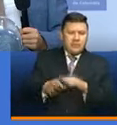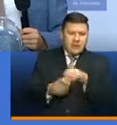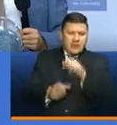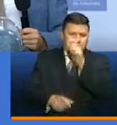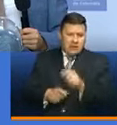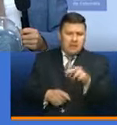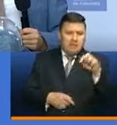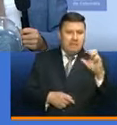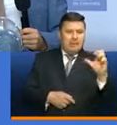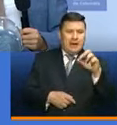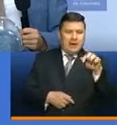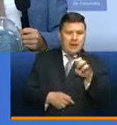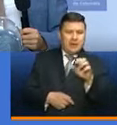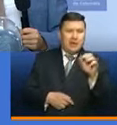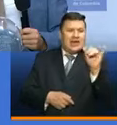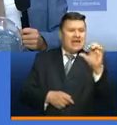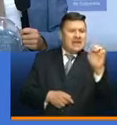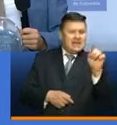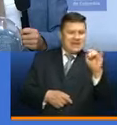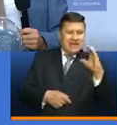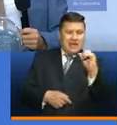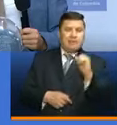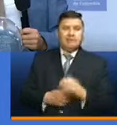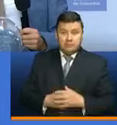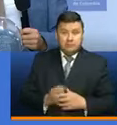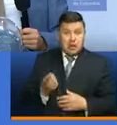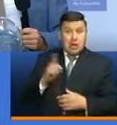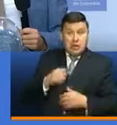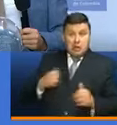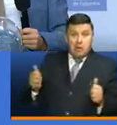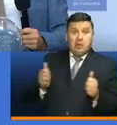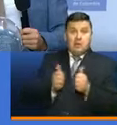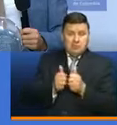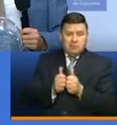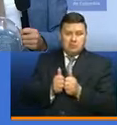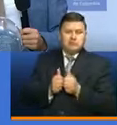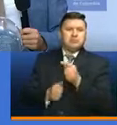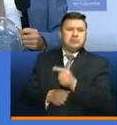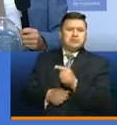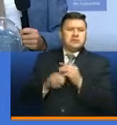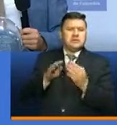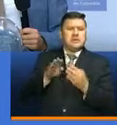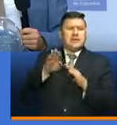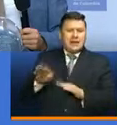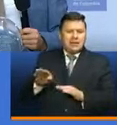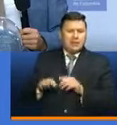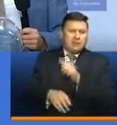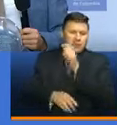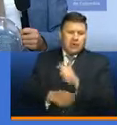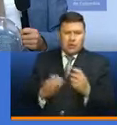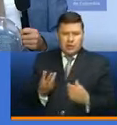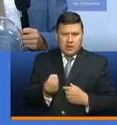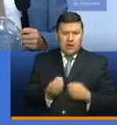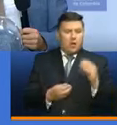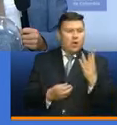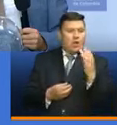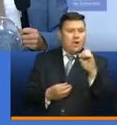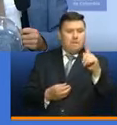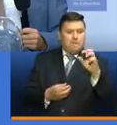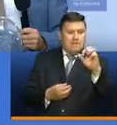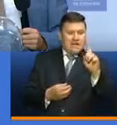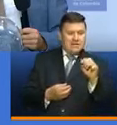el PNUD en Colombia, Jessica Falleta. También nos acompaña la representante del grupo One Piece